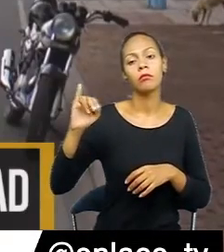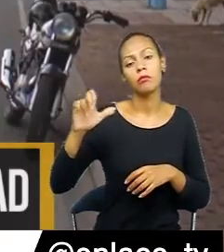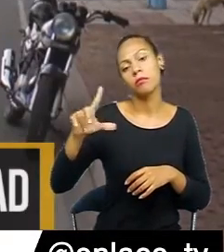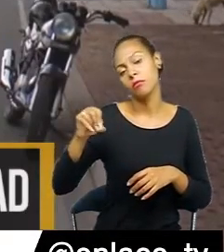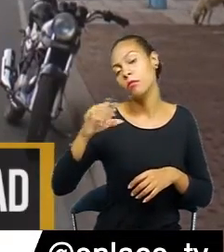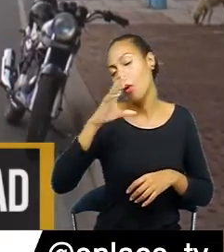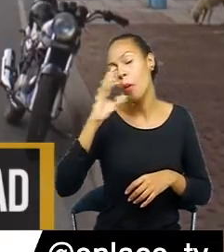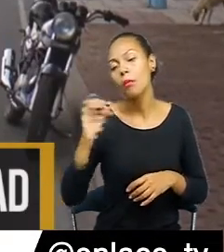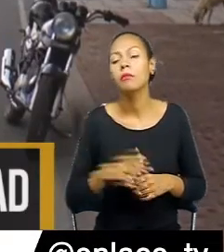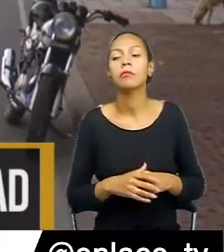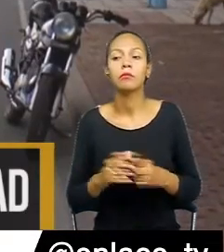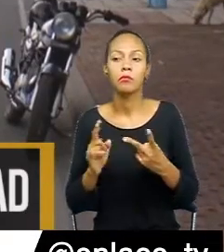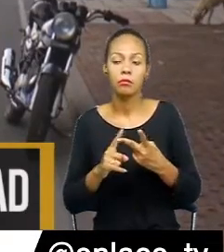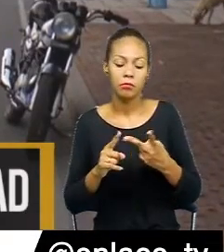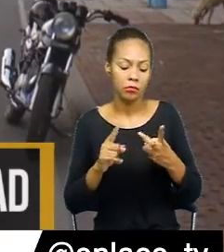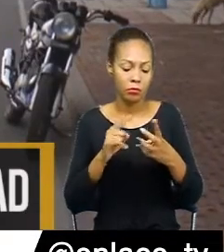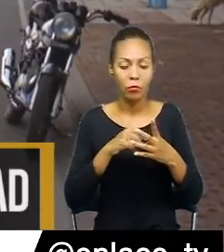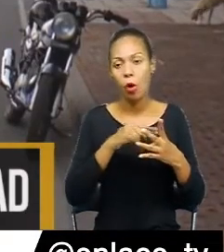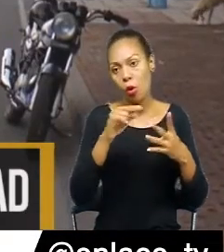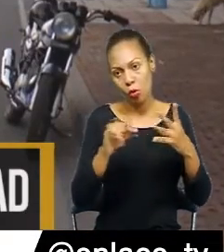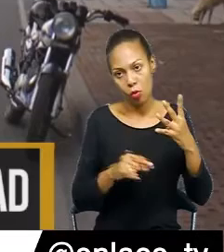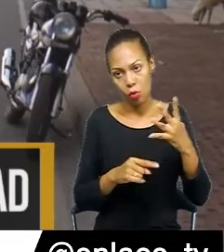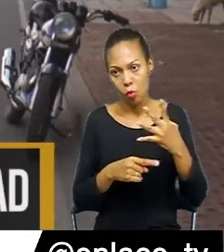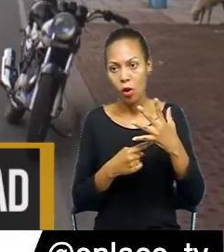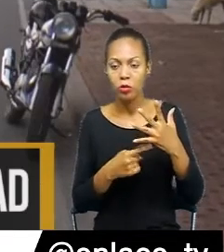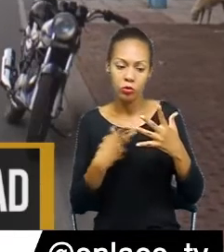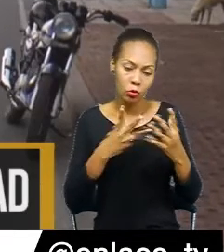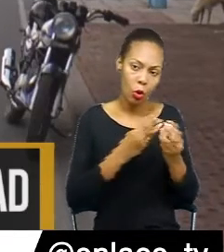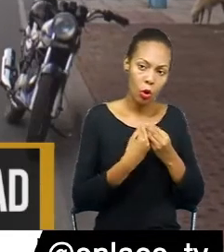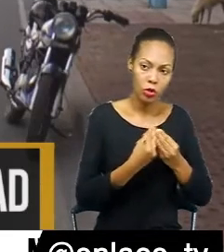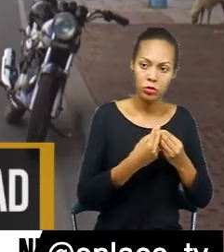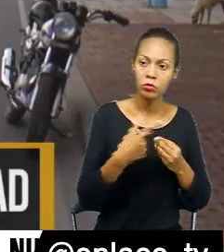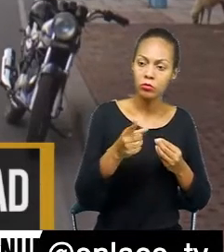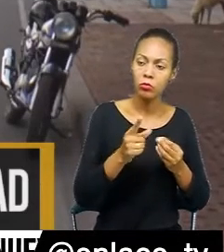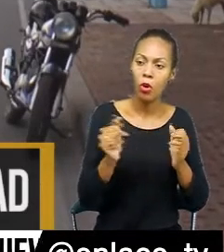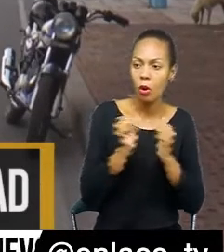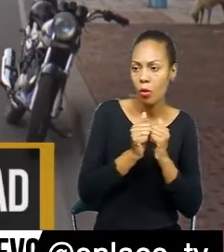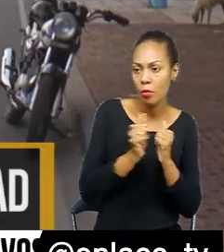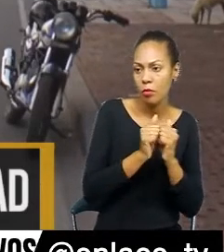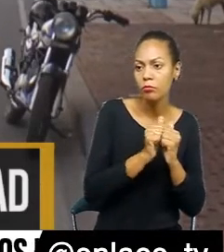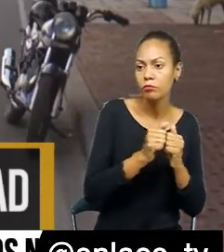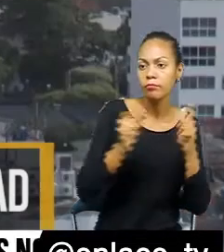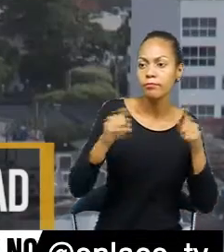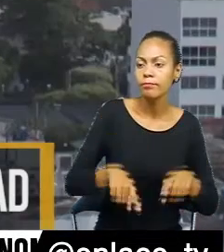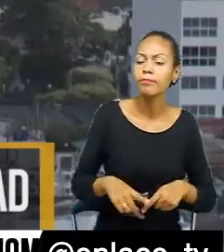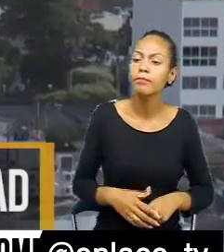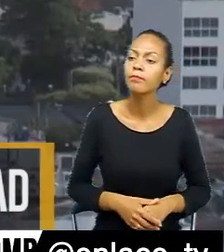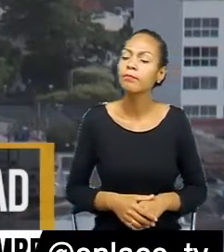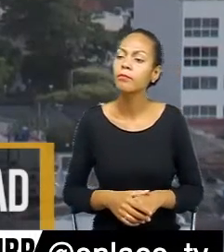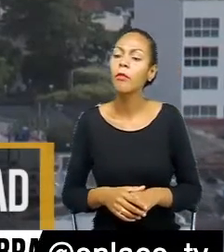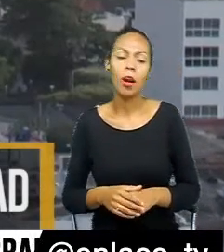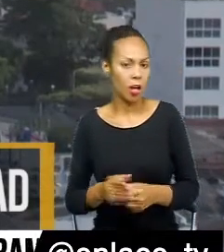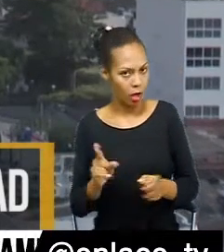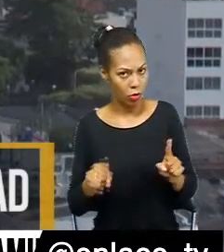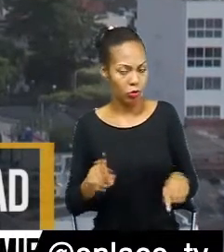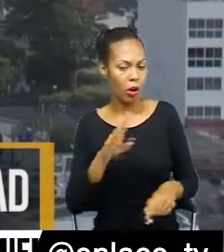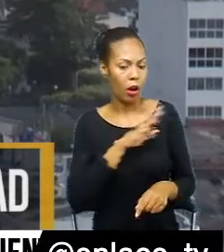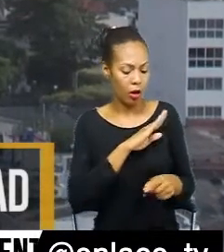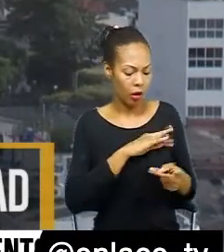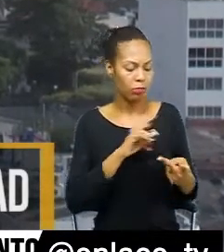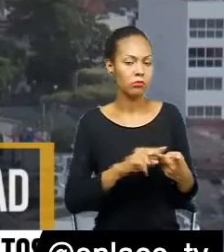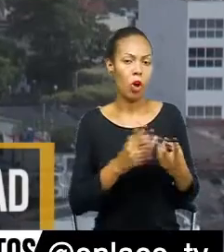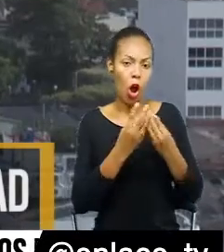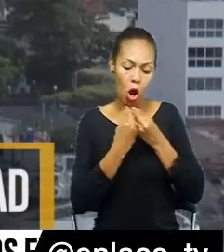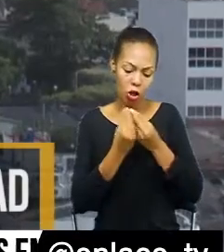cuatro magistrados más, cuatro consejeros más. Se espera que de este encuentro participen alcaldes, concejales, jueces, abogados